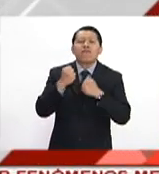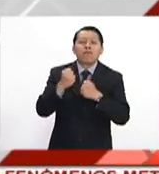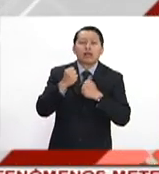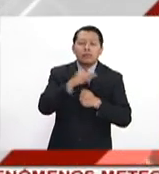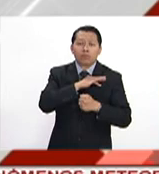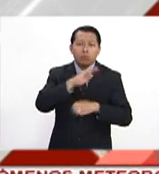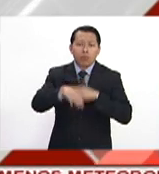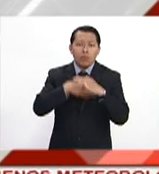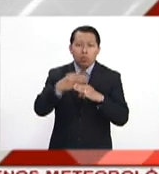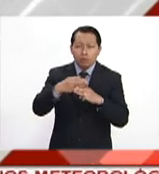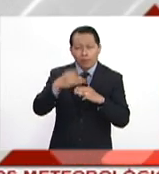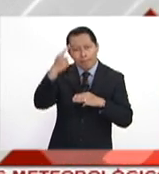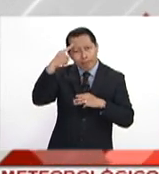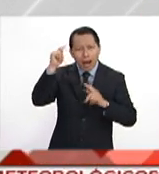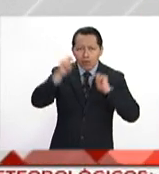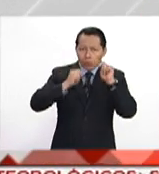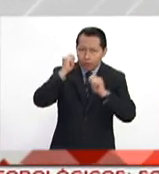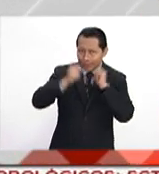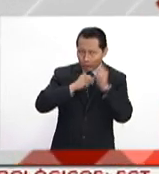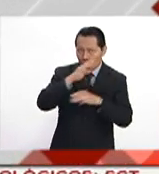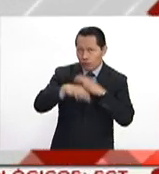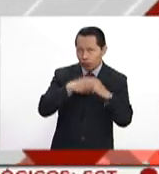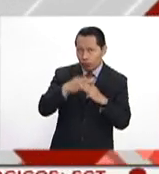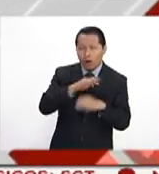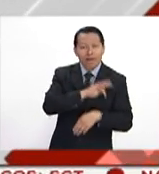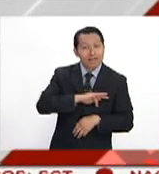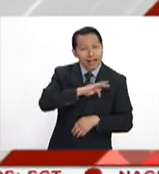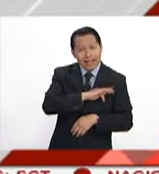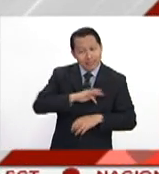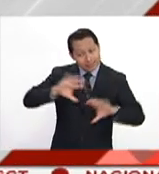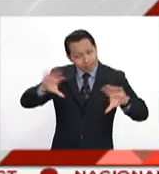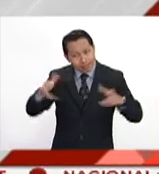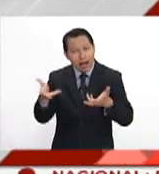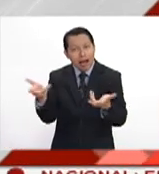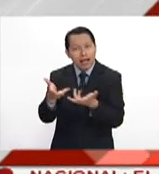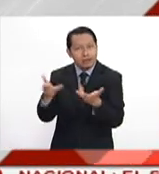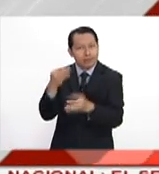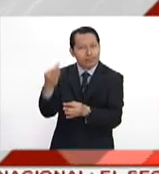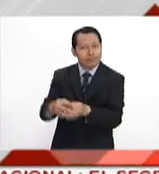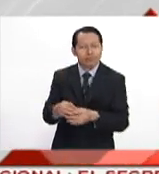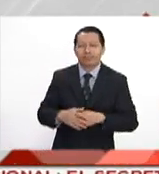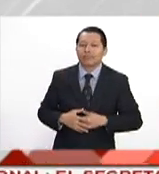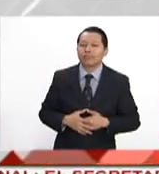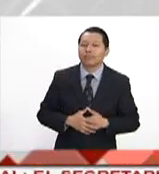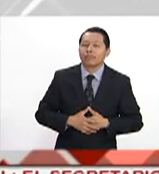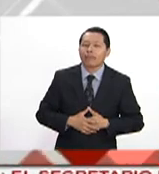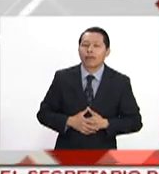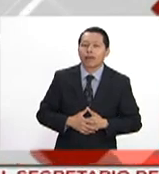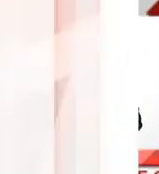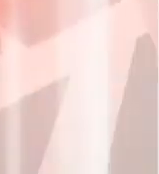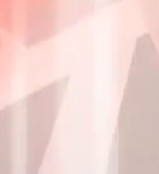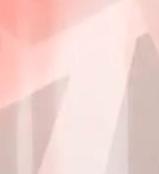turística global. Felicidades a todos los integrantes del sector que lo hicieron posible.